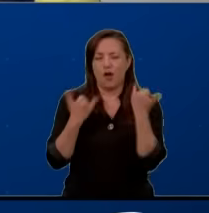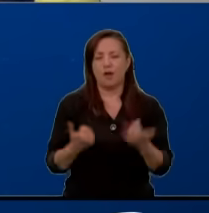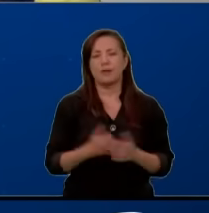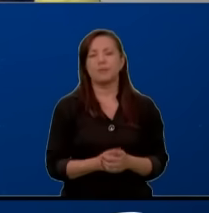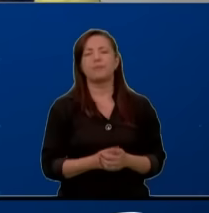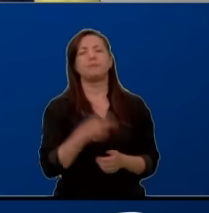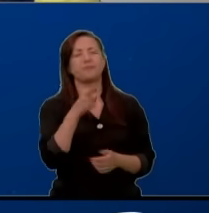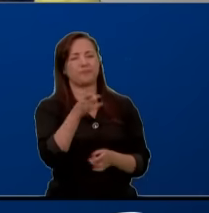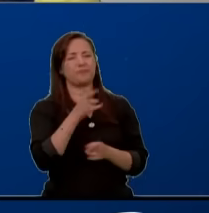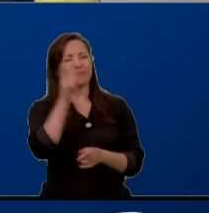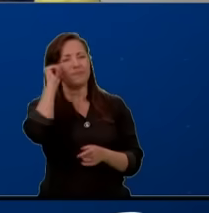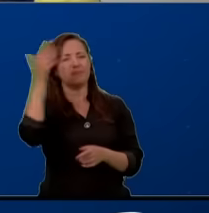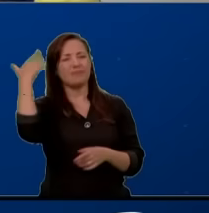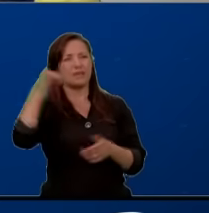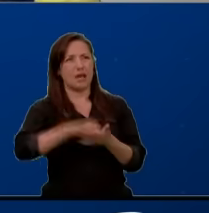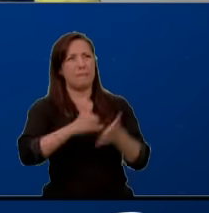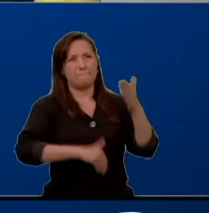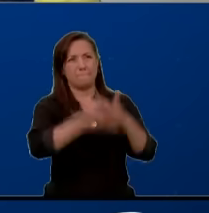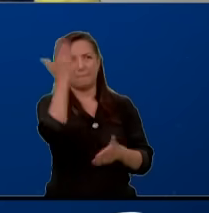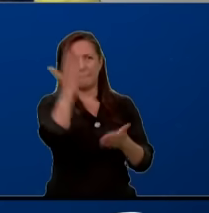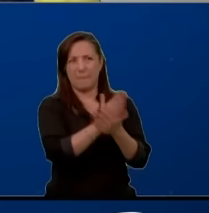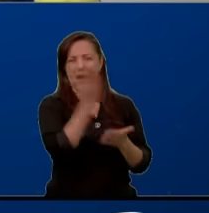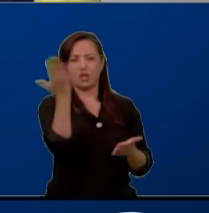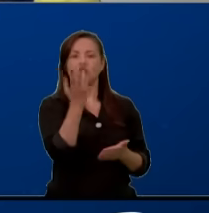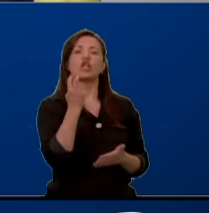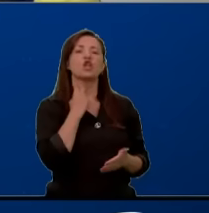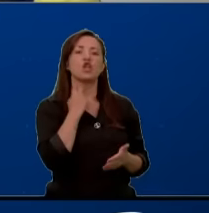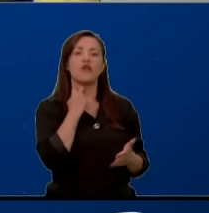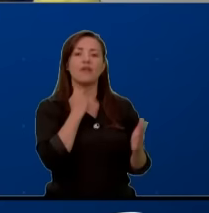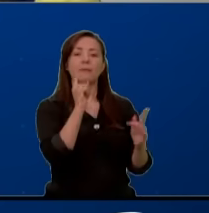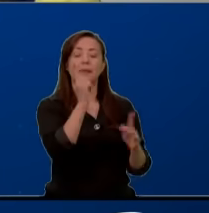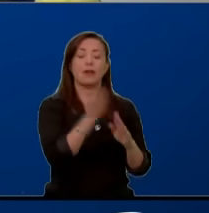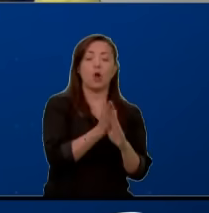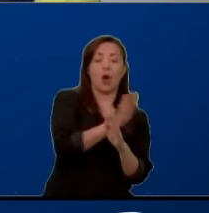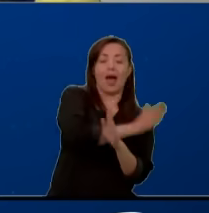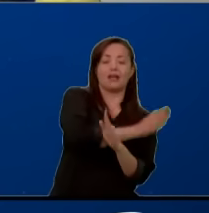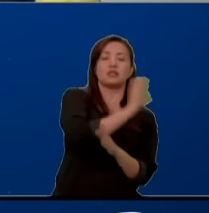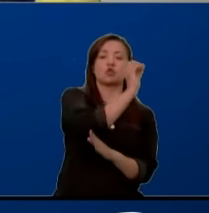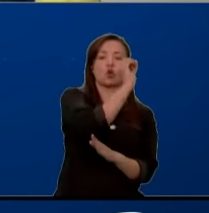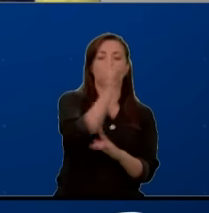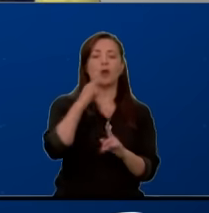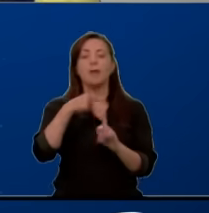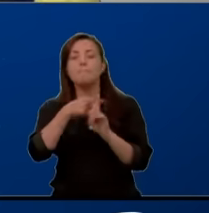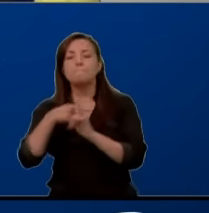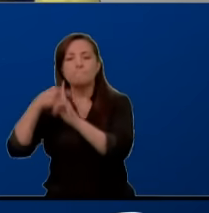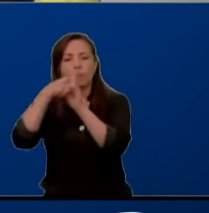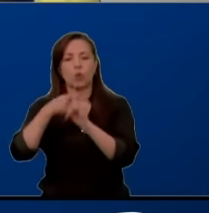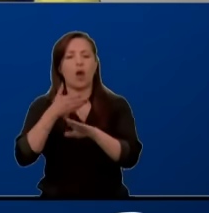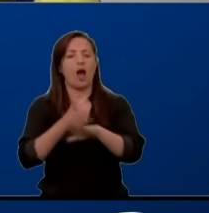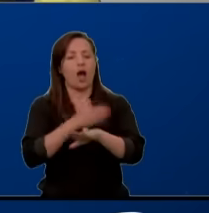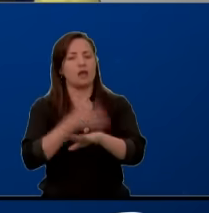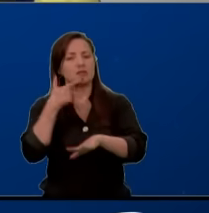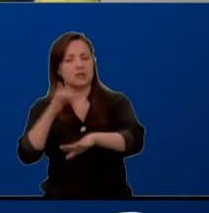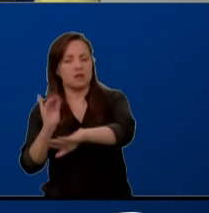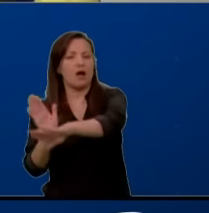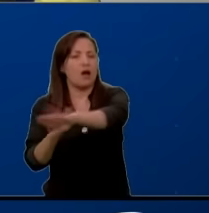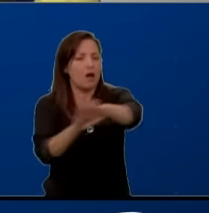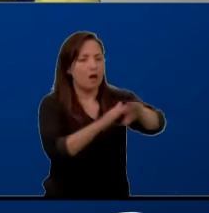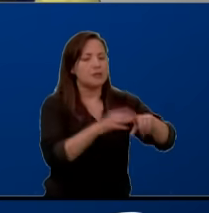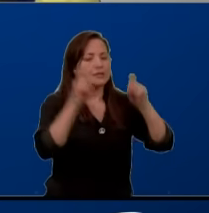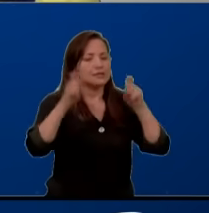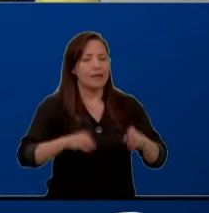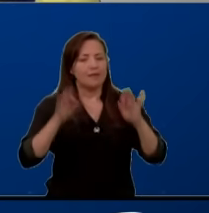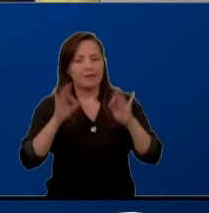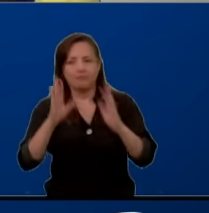este fenómeno comenzó en noviembre, pero también desde octubre la Procuraduría ya había hecho un llamado para garantizar esa atención